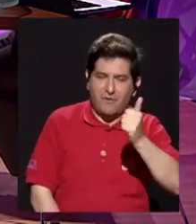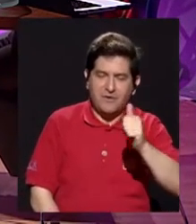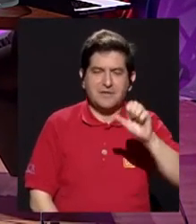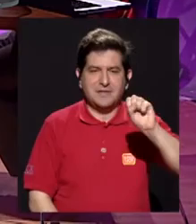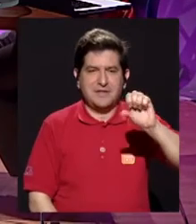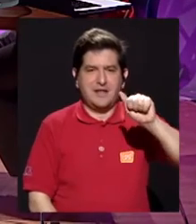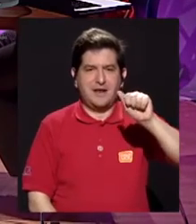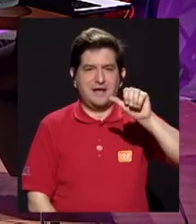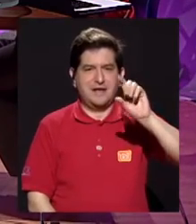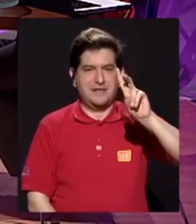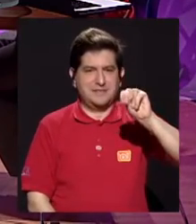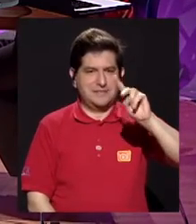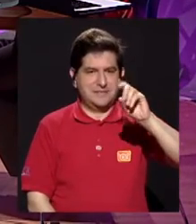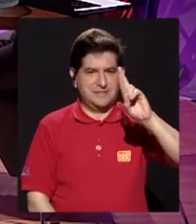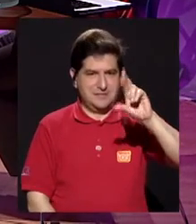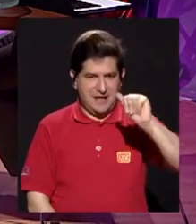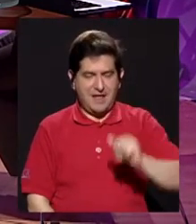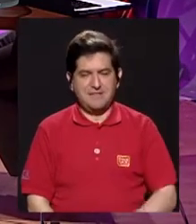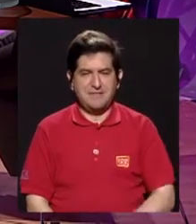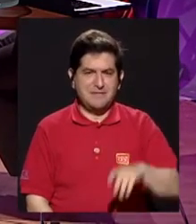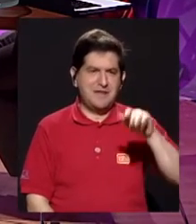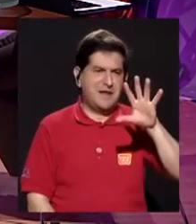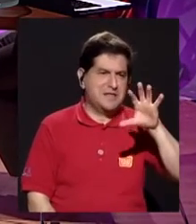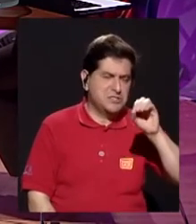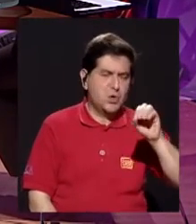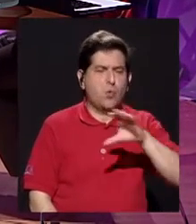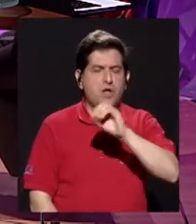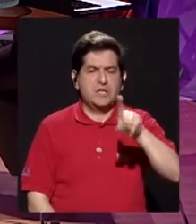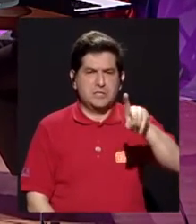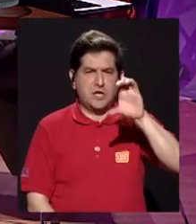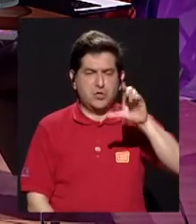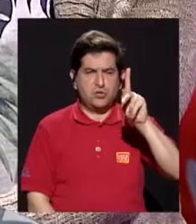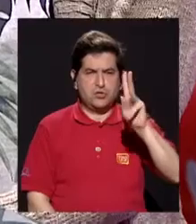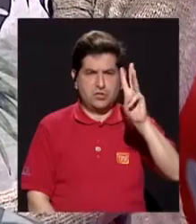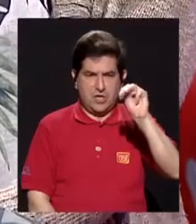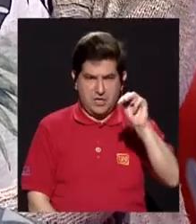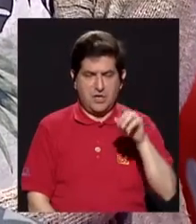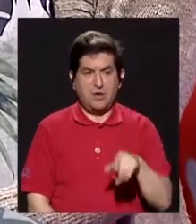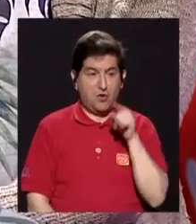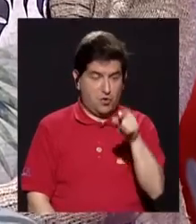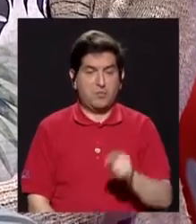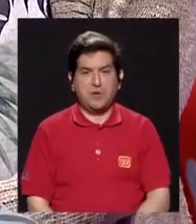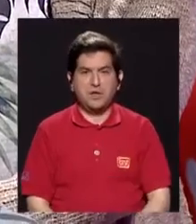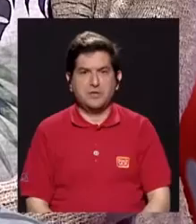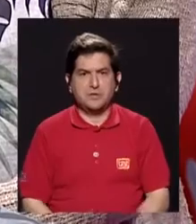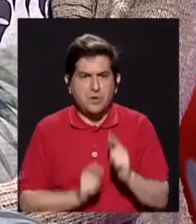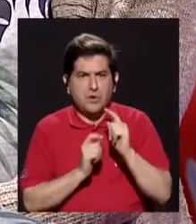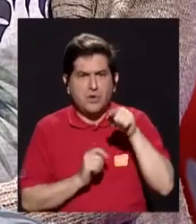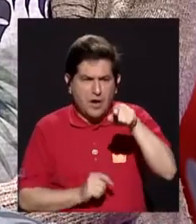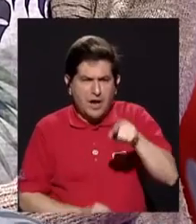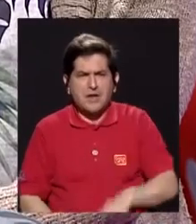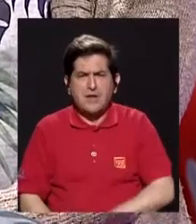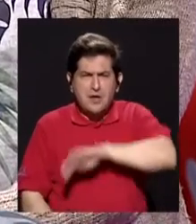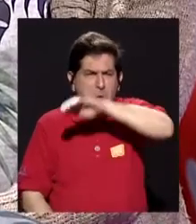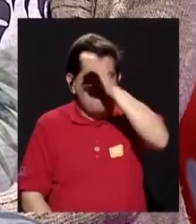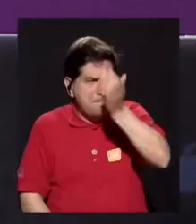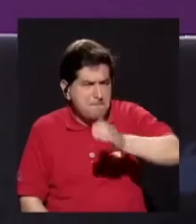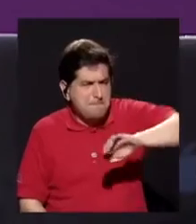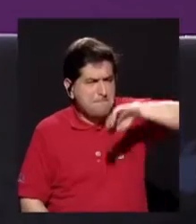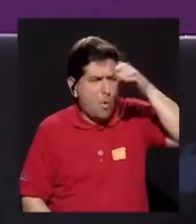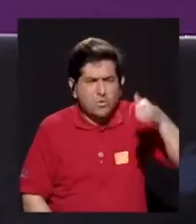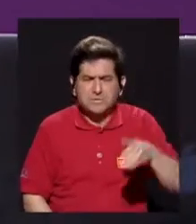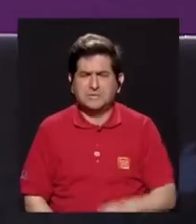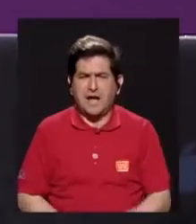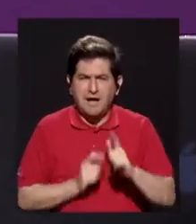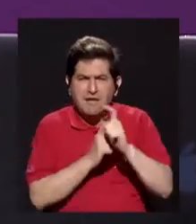esas distancias en las montañas de 50, 100, kilómetros, ¿verdad? Que uno dirá, ¿pero qué es eso? ¿Cómo hay montaña que alcance para andar en eso? Porque además